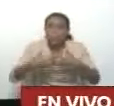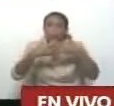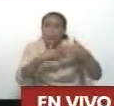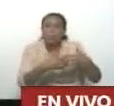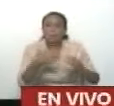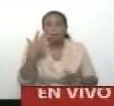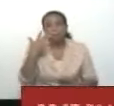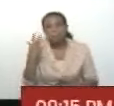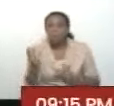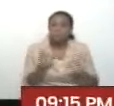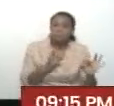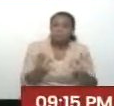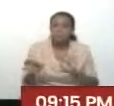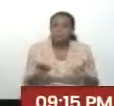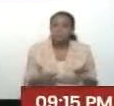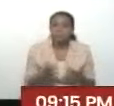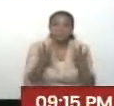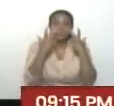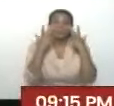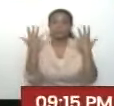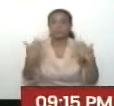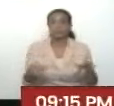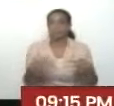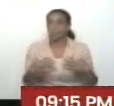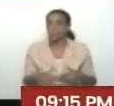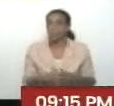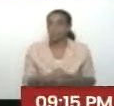más que me sorprendió, porque